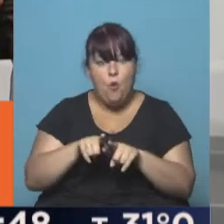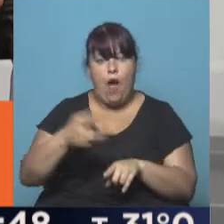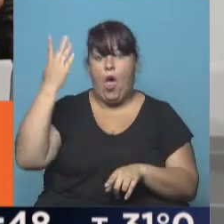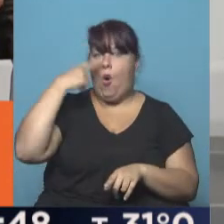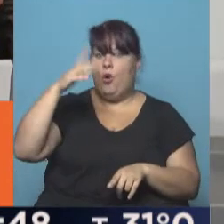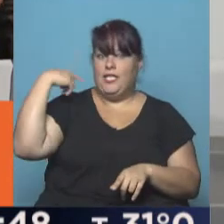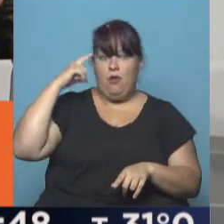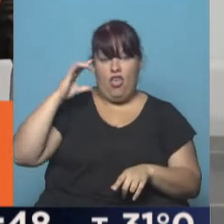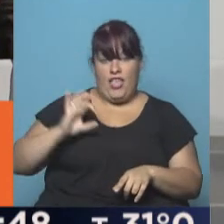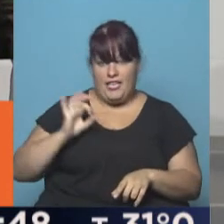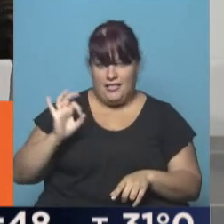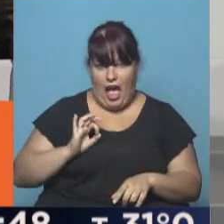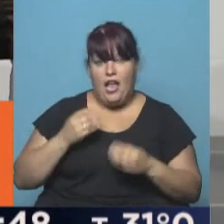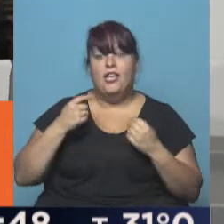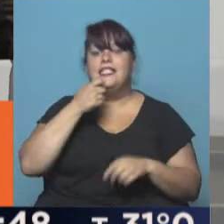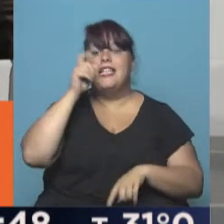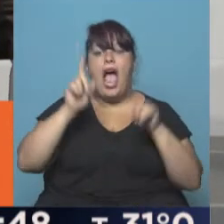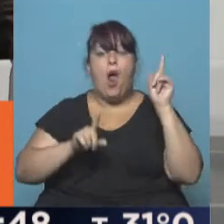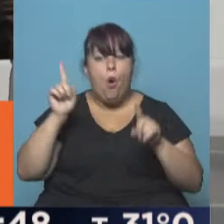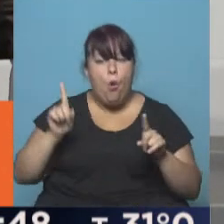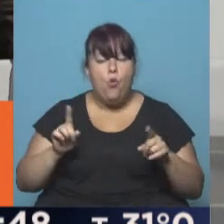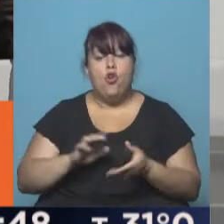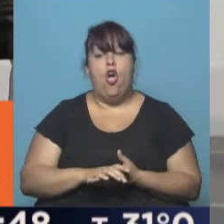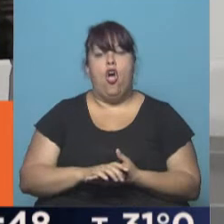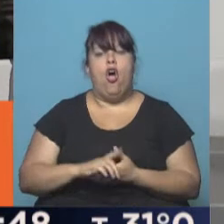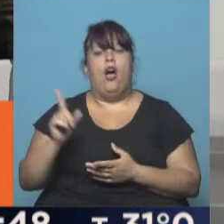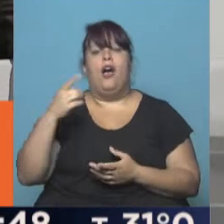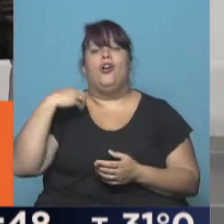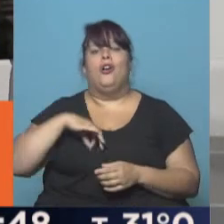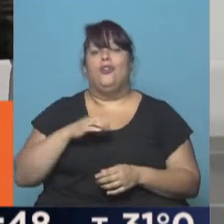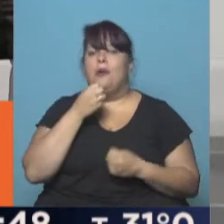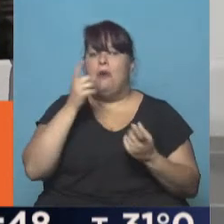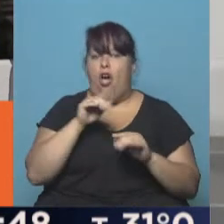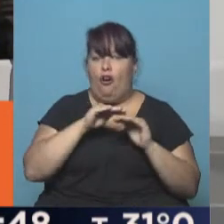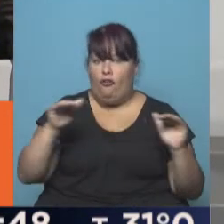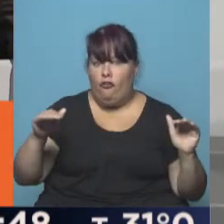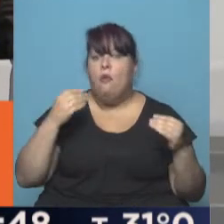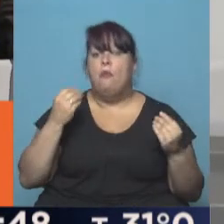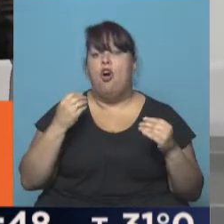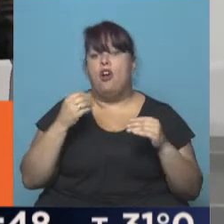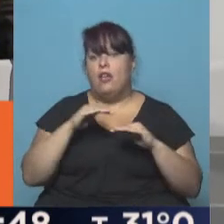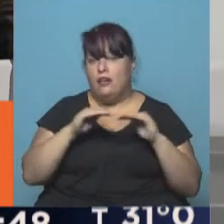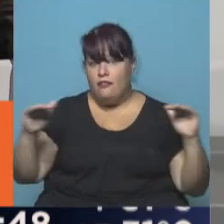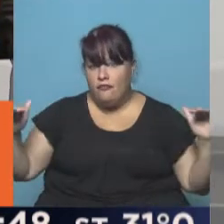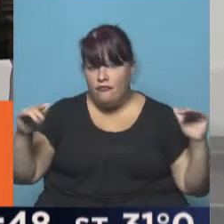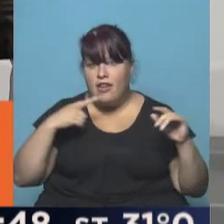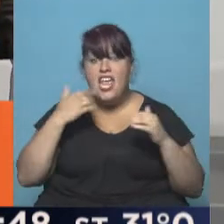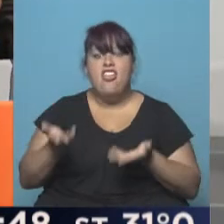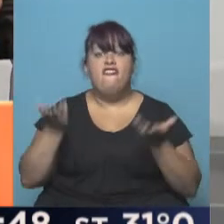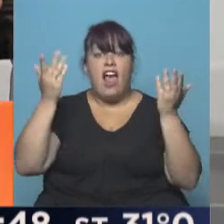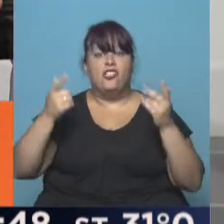la última década, de que aquellos que sin mejorar su poder adquisitivo, porque estaban apenas en línea con la